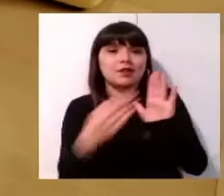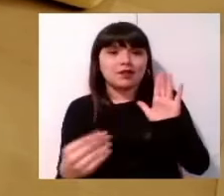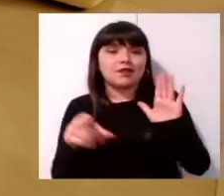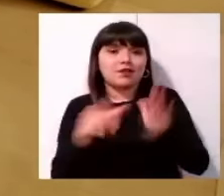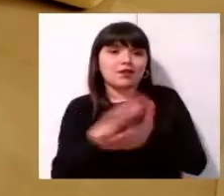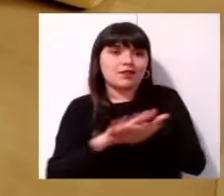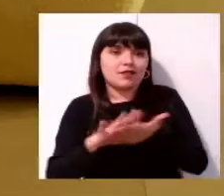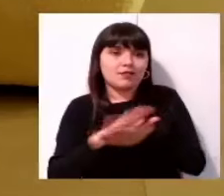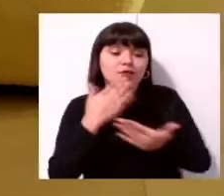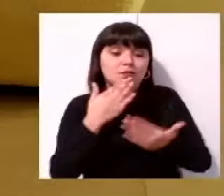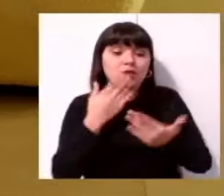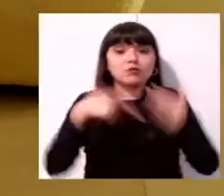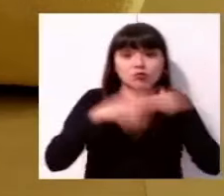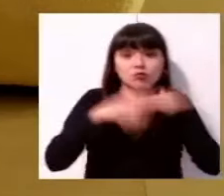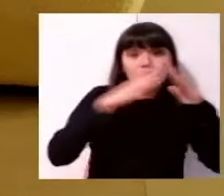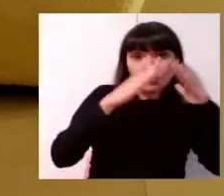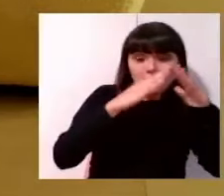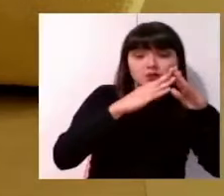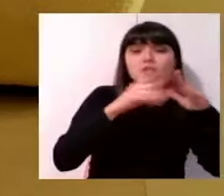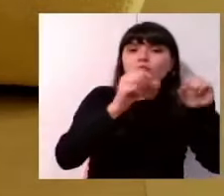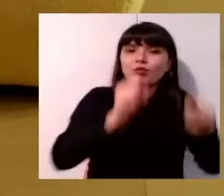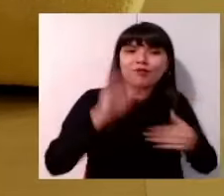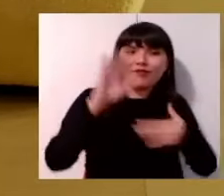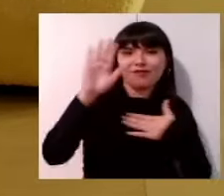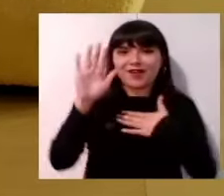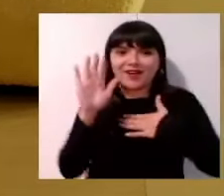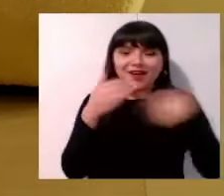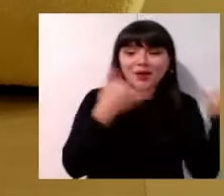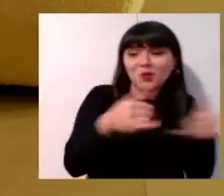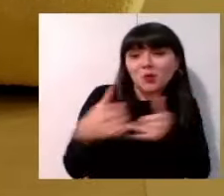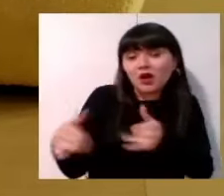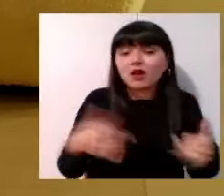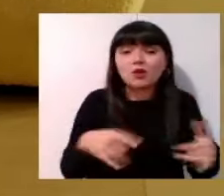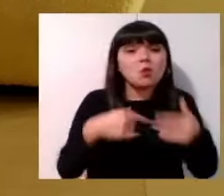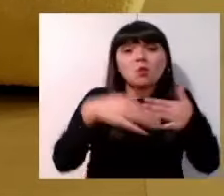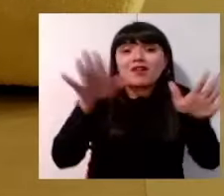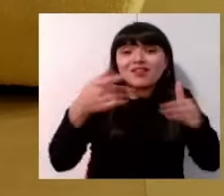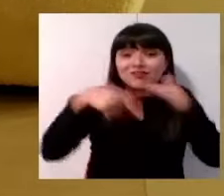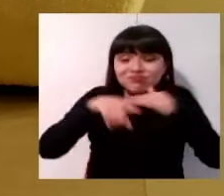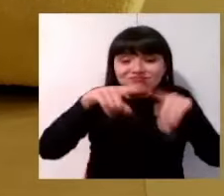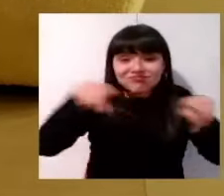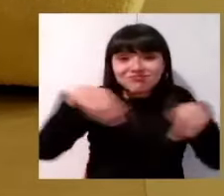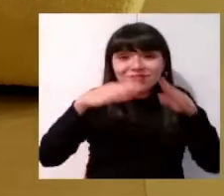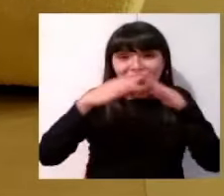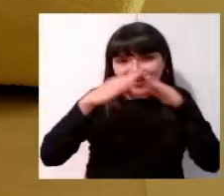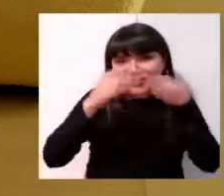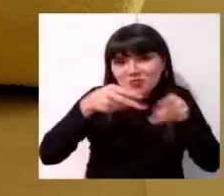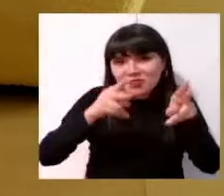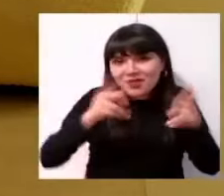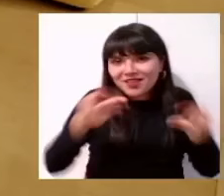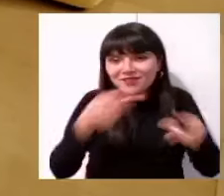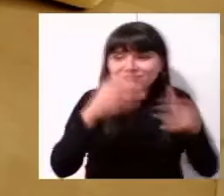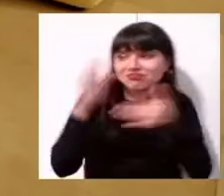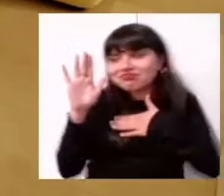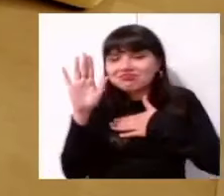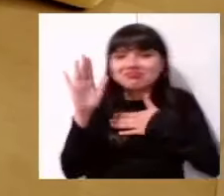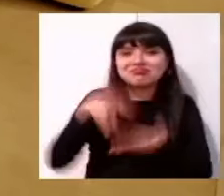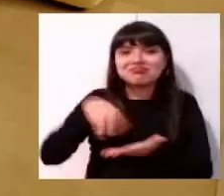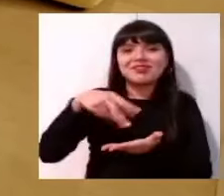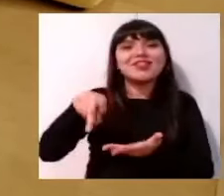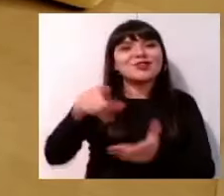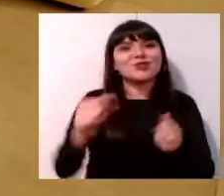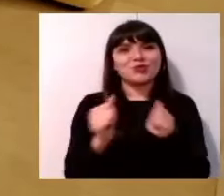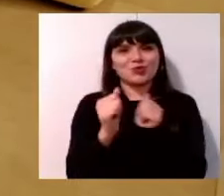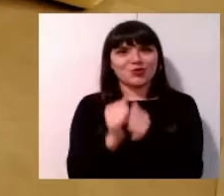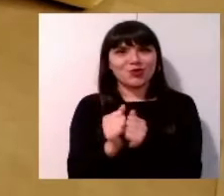Entonces jugar, bailar, lo que uno pueda hacer en la casa, obviamente, y hacerlo con ellos, hay que darles el ejemplo. ¿Y qué